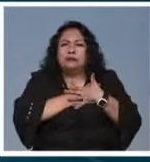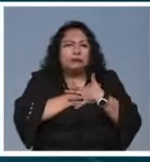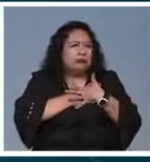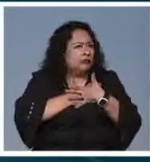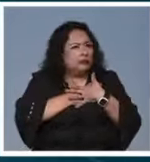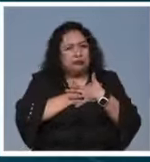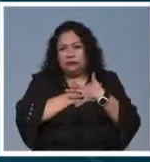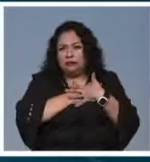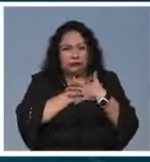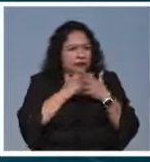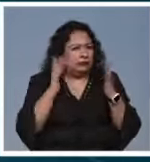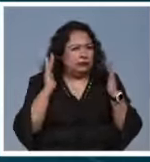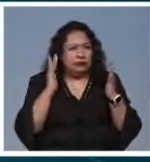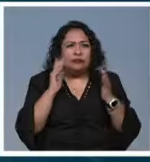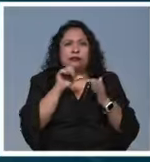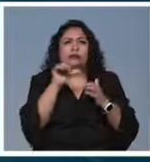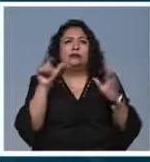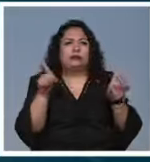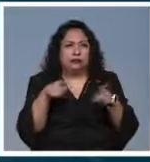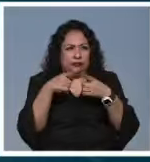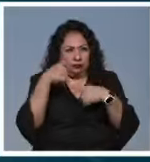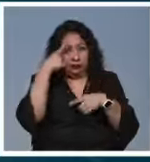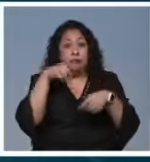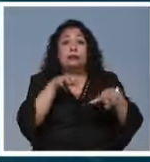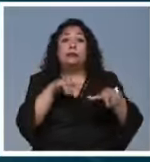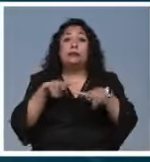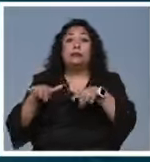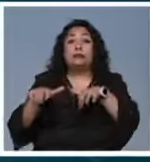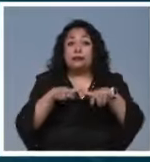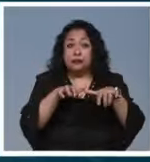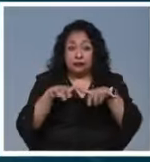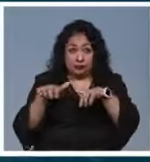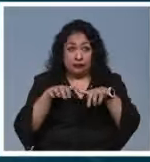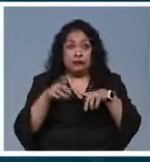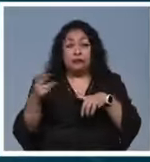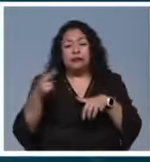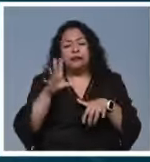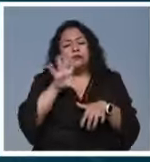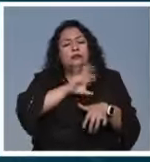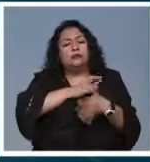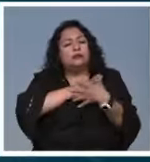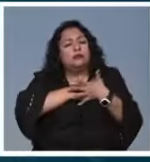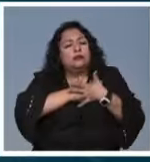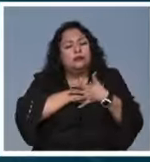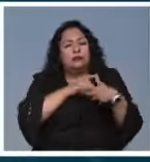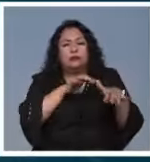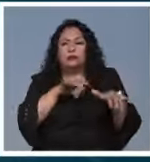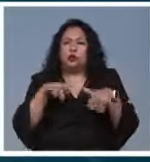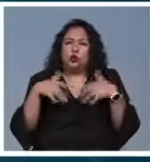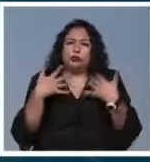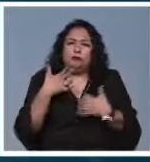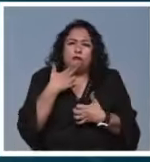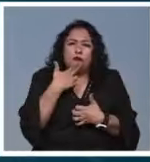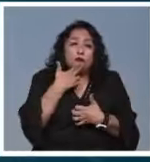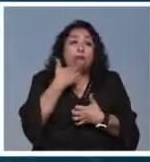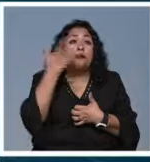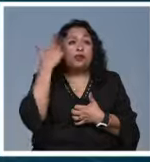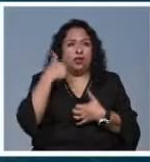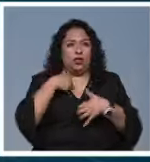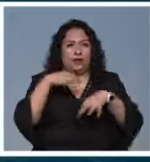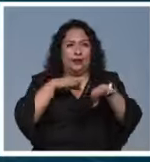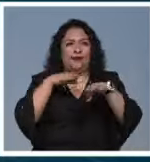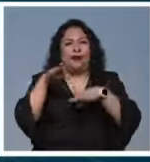irrefrenable por la música para piano. Éramos pianófilos irredentos. Cuando yo trabajaba